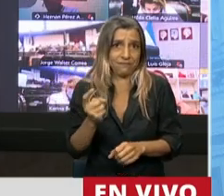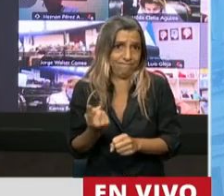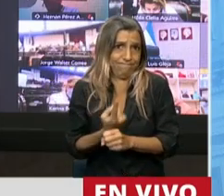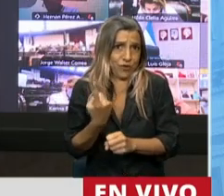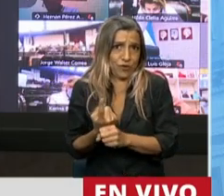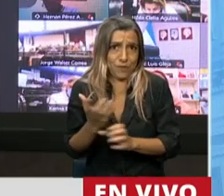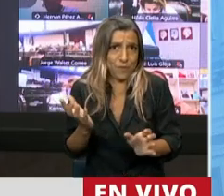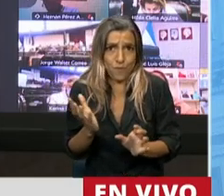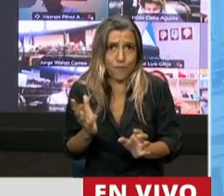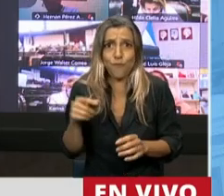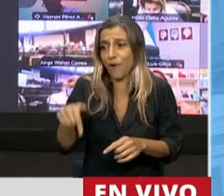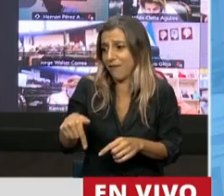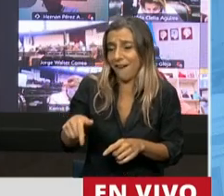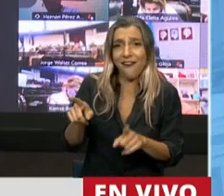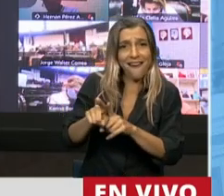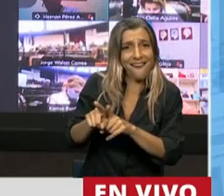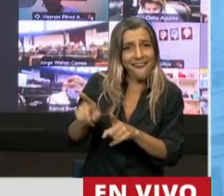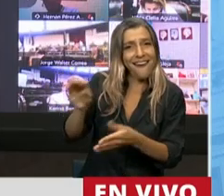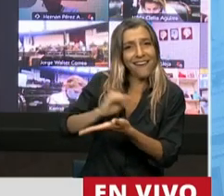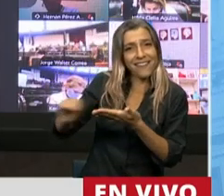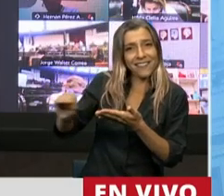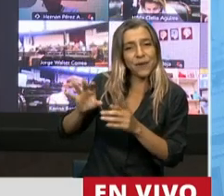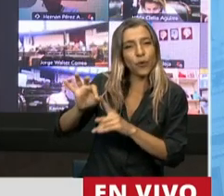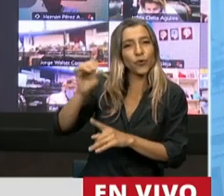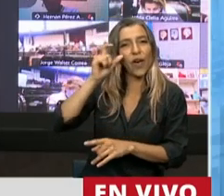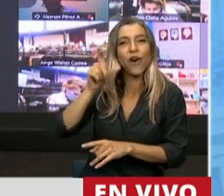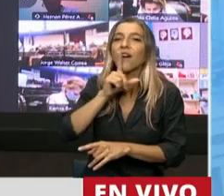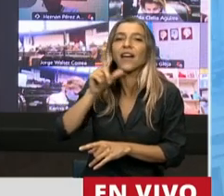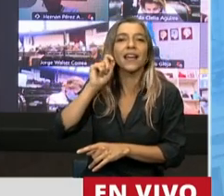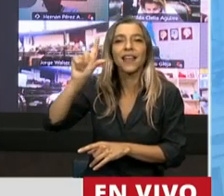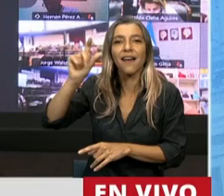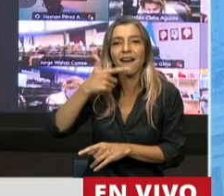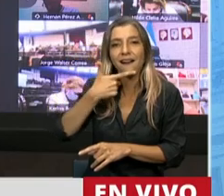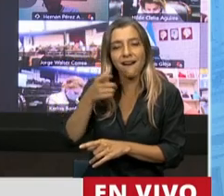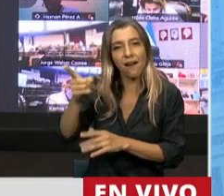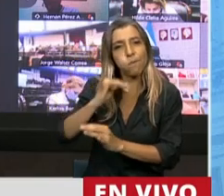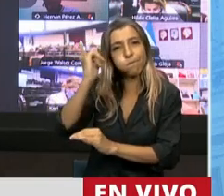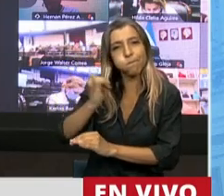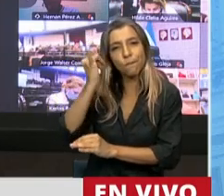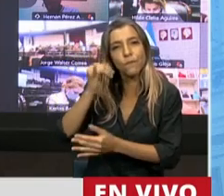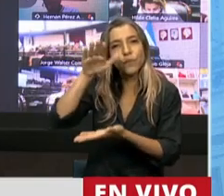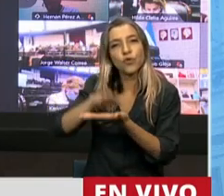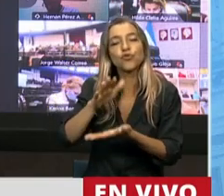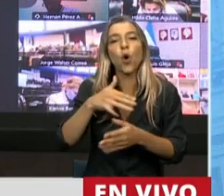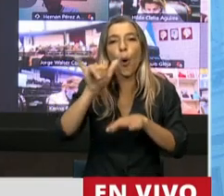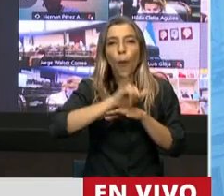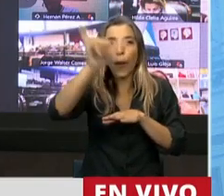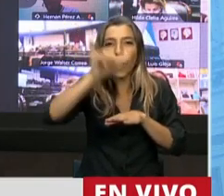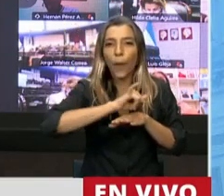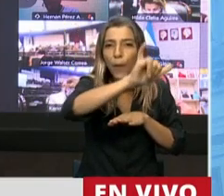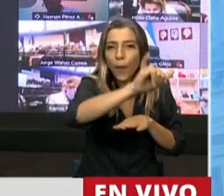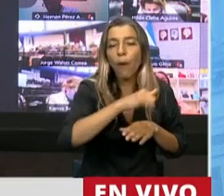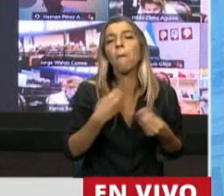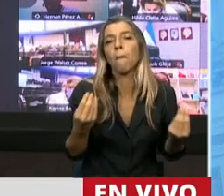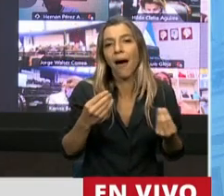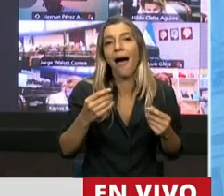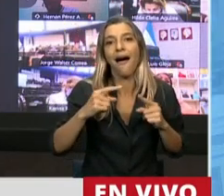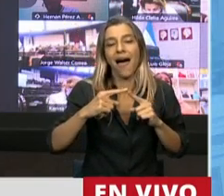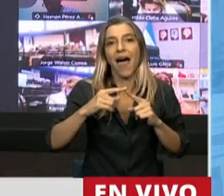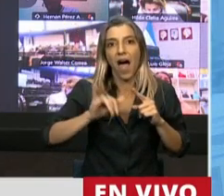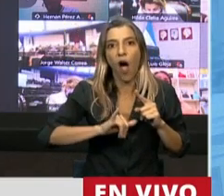Kellas, la idea de tener vuelos que unan todos